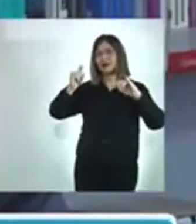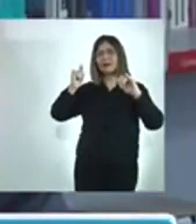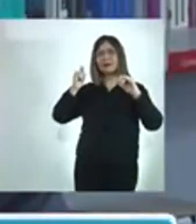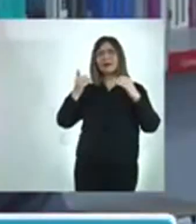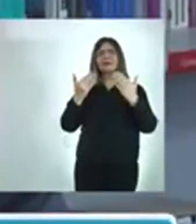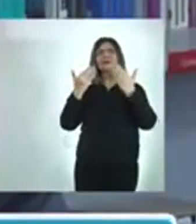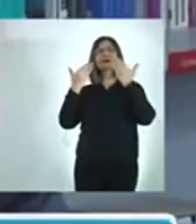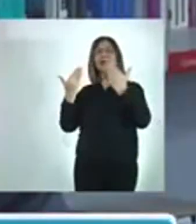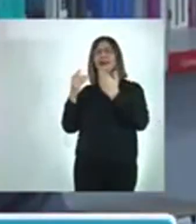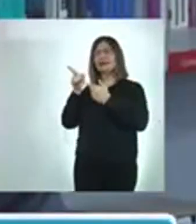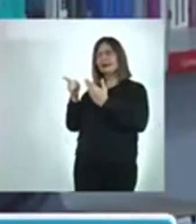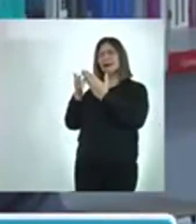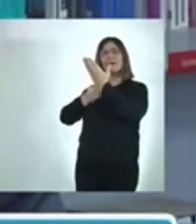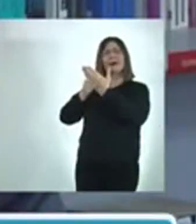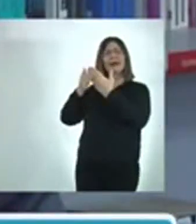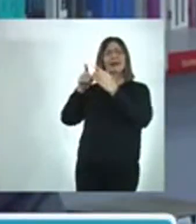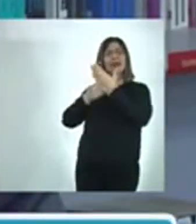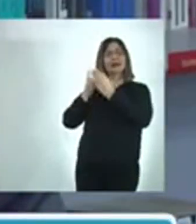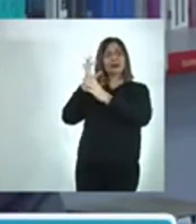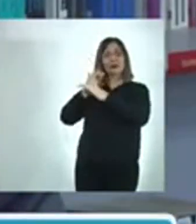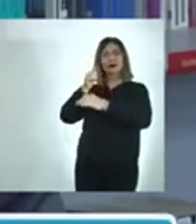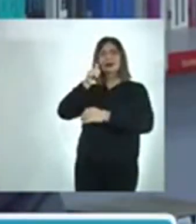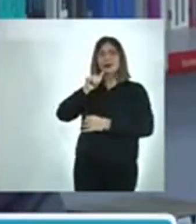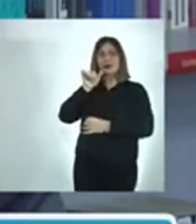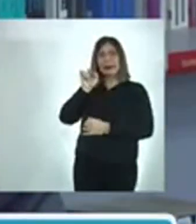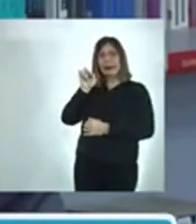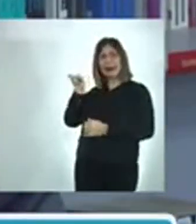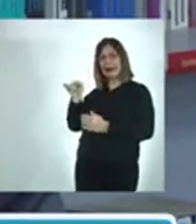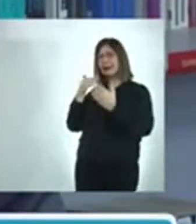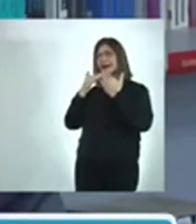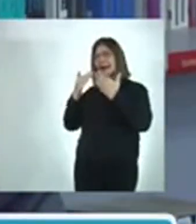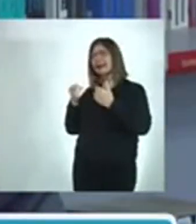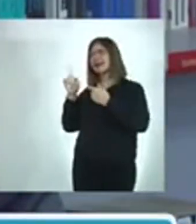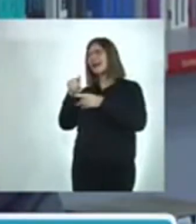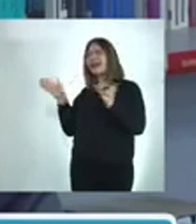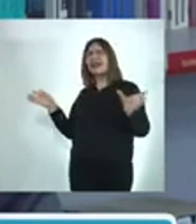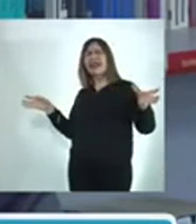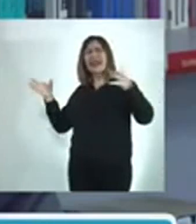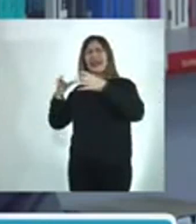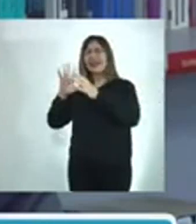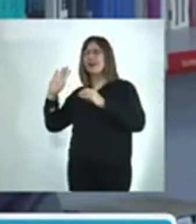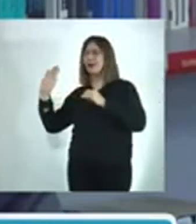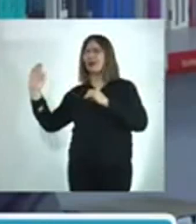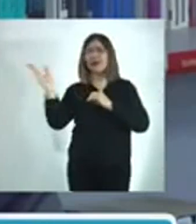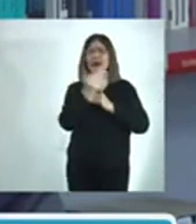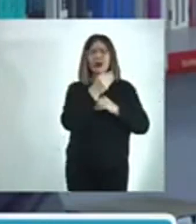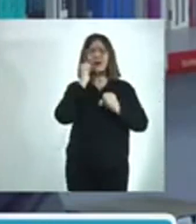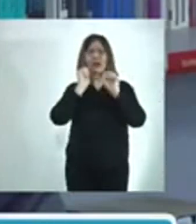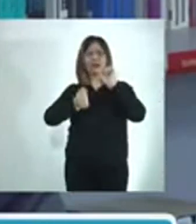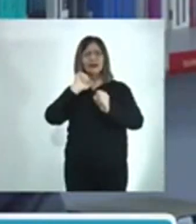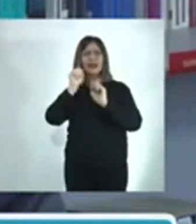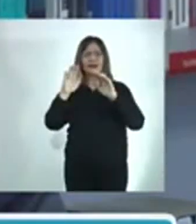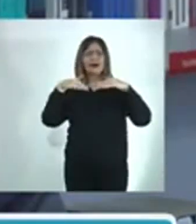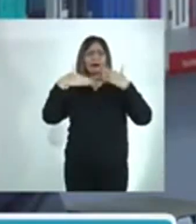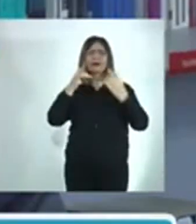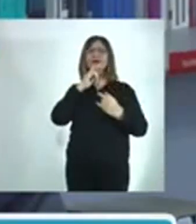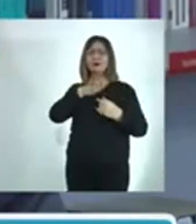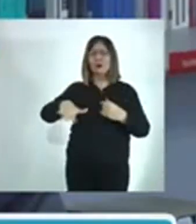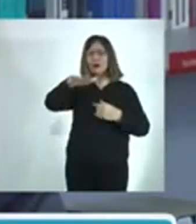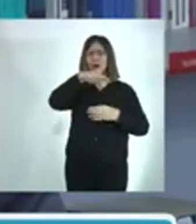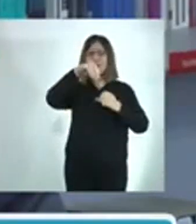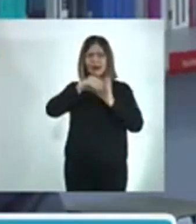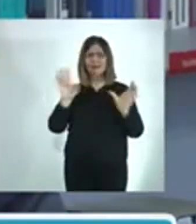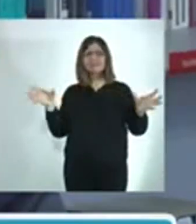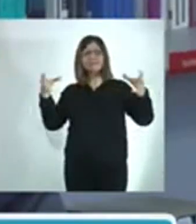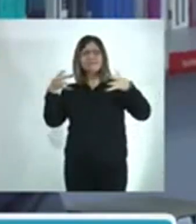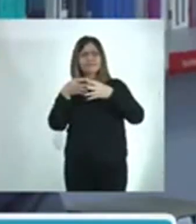felicitar al ministro Lichtmajer, felicitar a través de él a todo este gran equipo de educación que hay en la provincia de